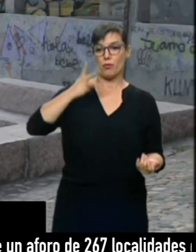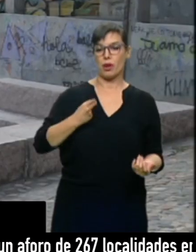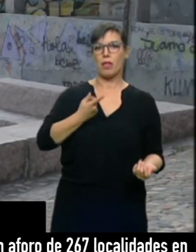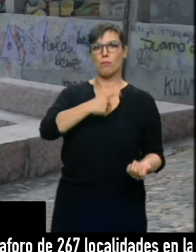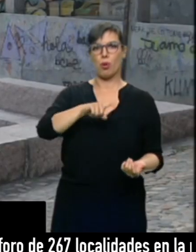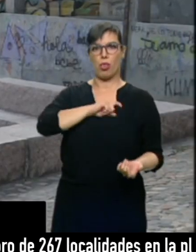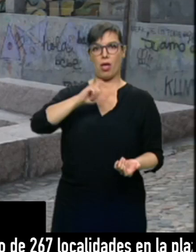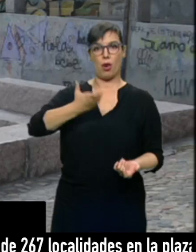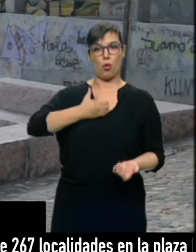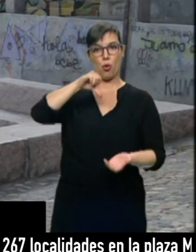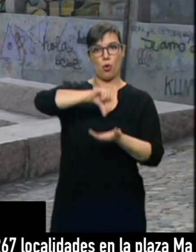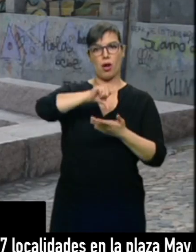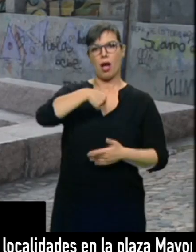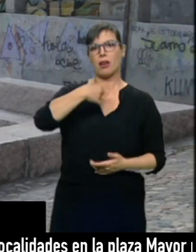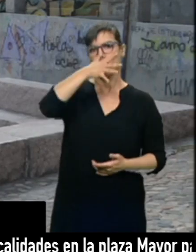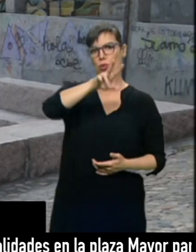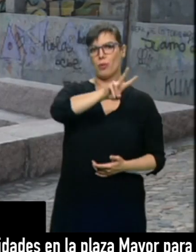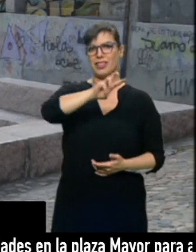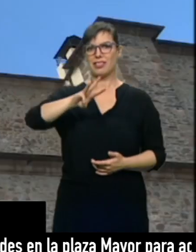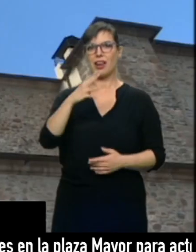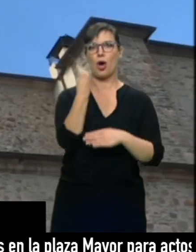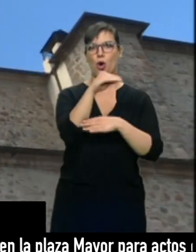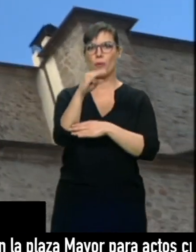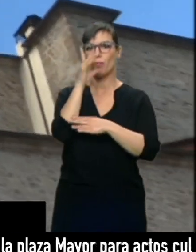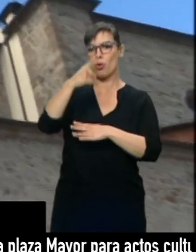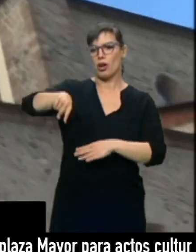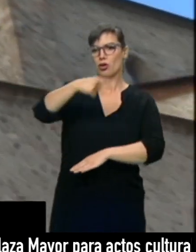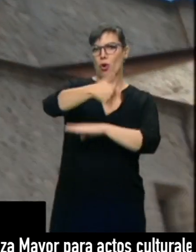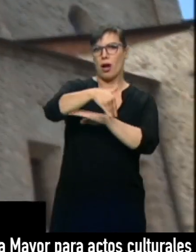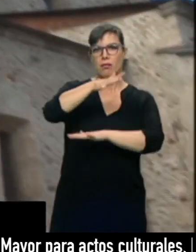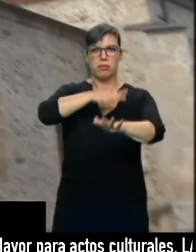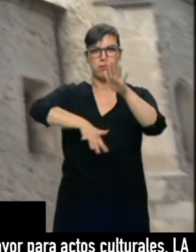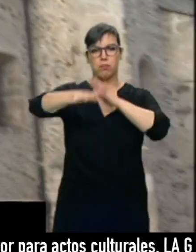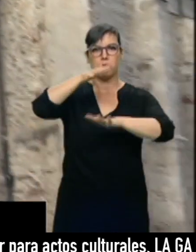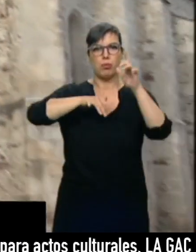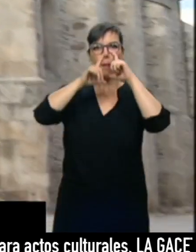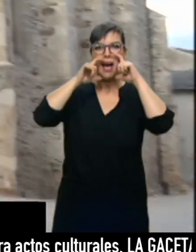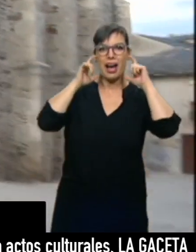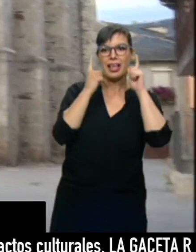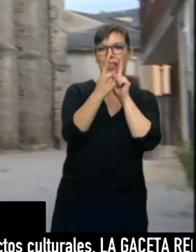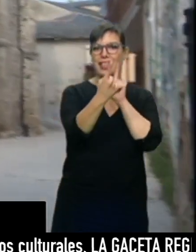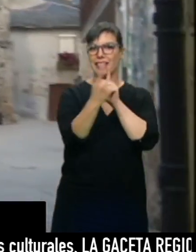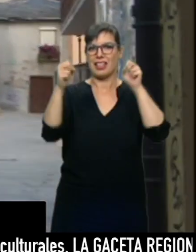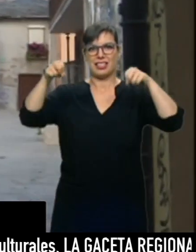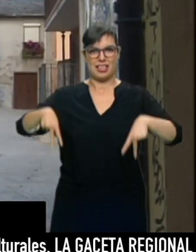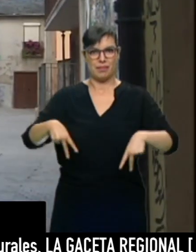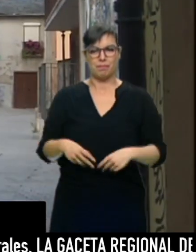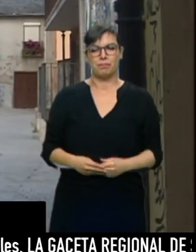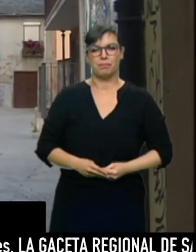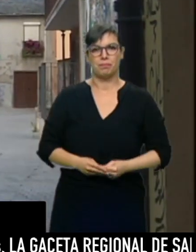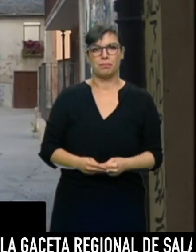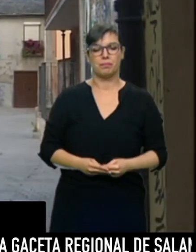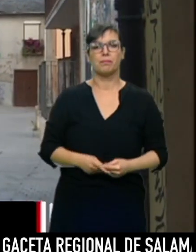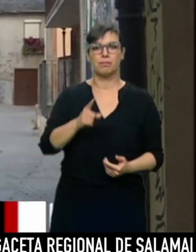policía local ha denunciado a 23 jóvenes por beber en la vía pública y hacerlo además sin mascarilla y sin mantener las distancias de seguridad.